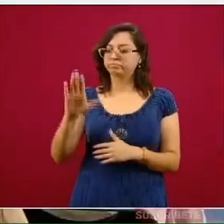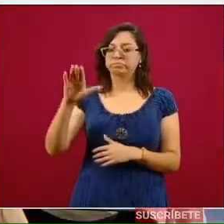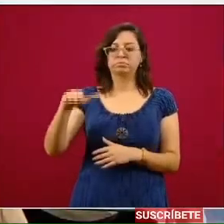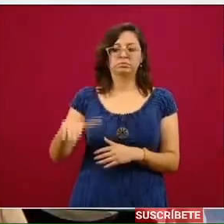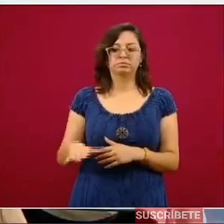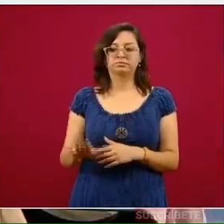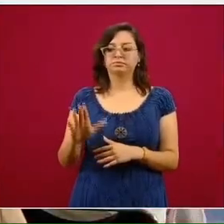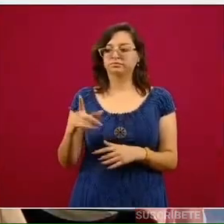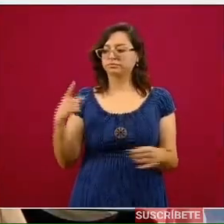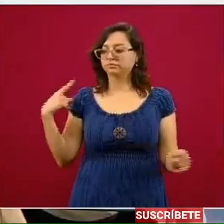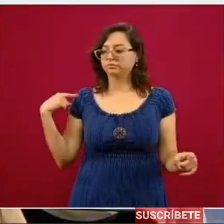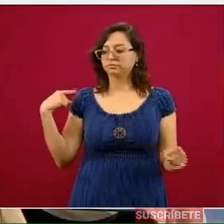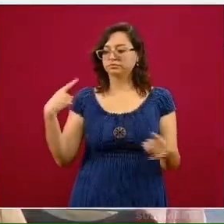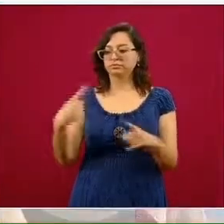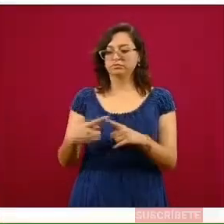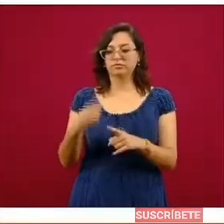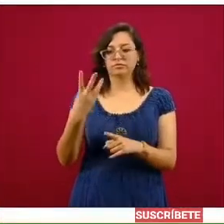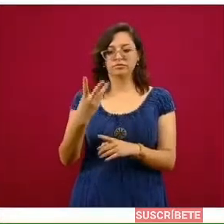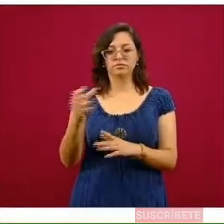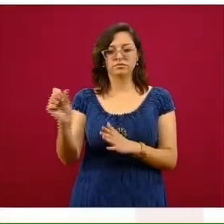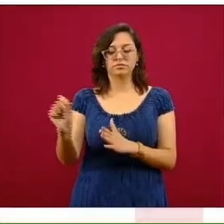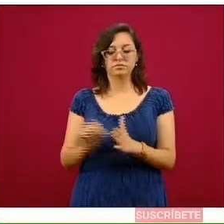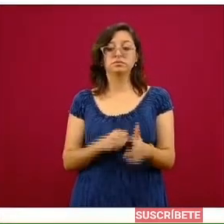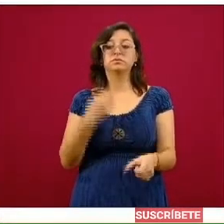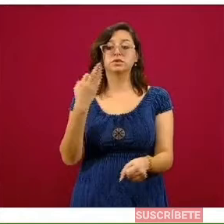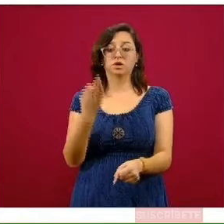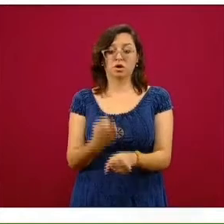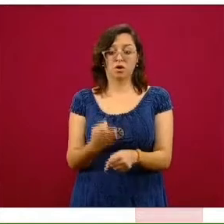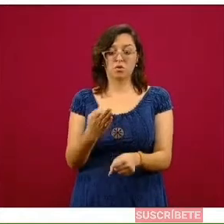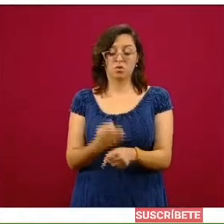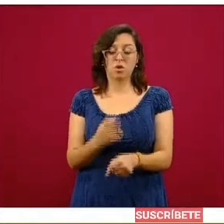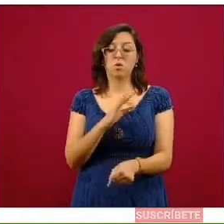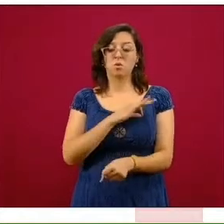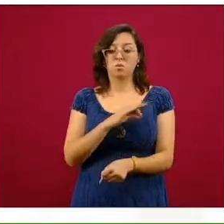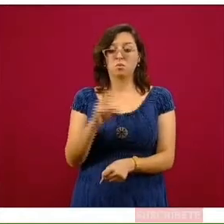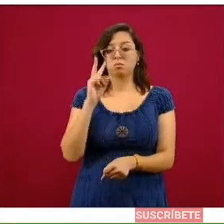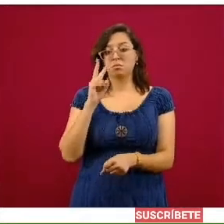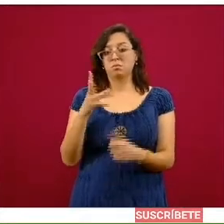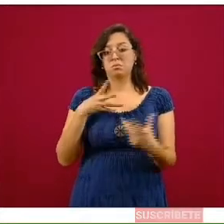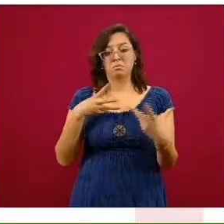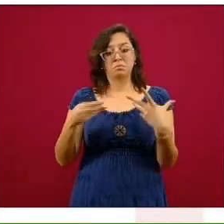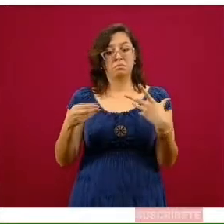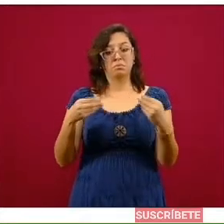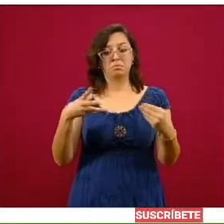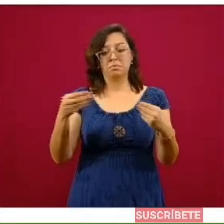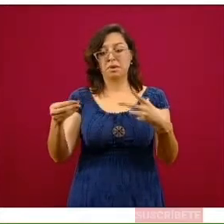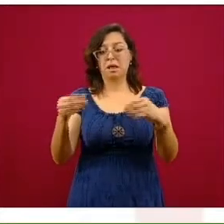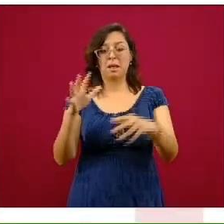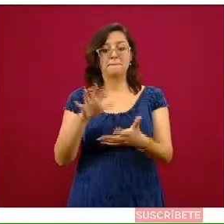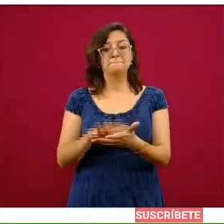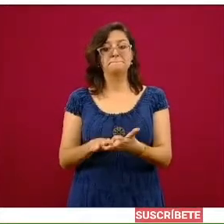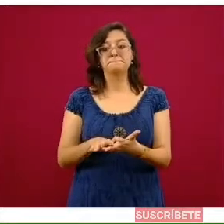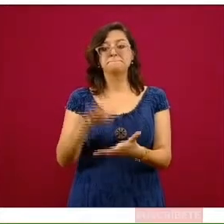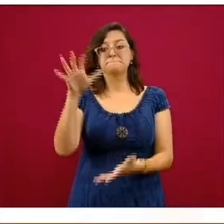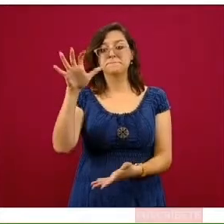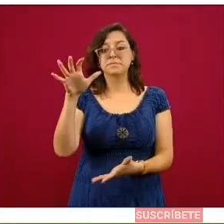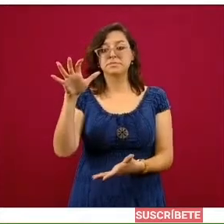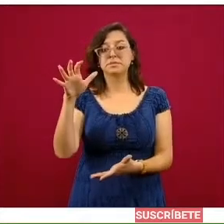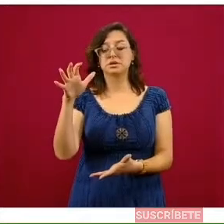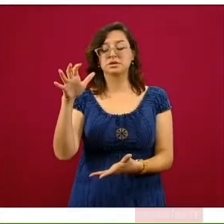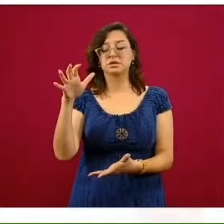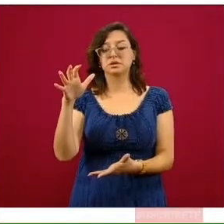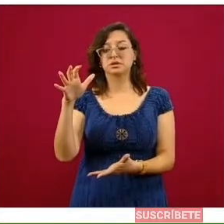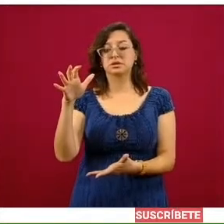estos 2-3 meses, y en este momento, pues básicamente la mayor transmisión se